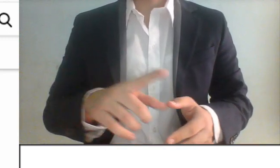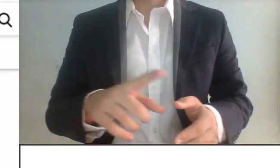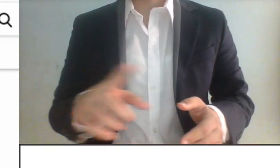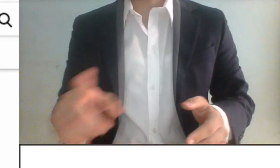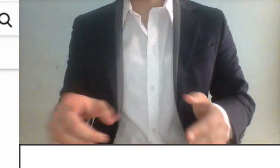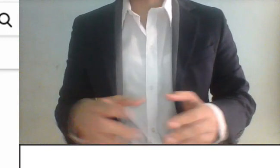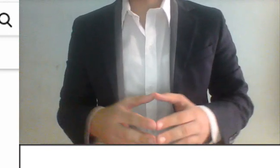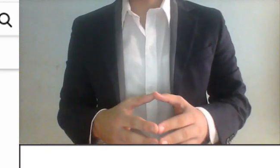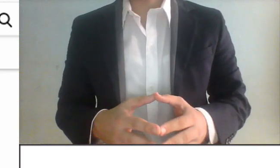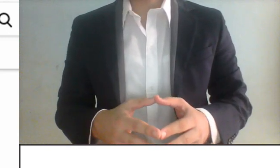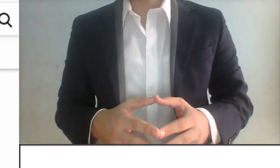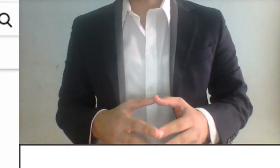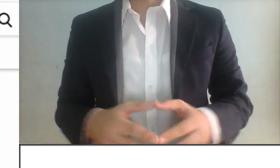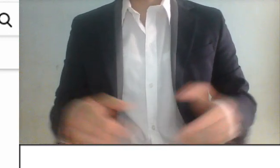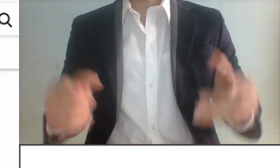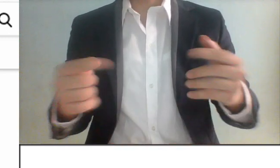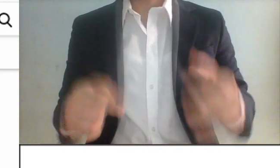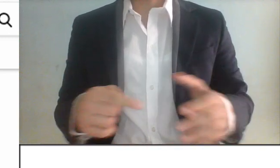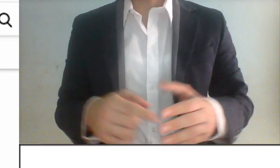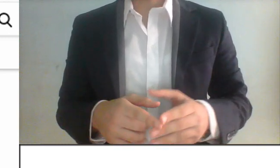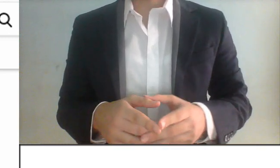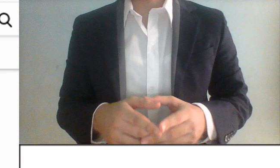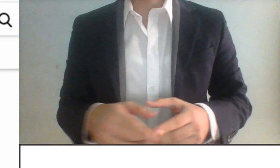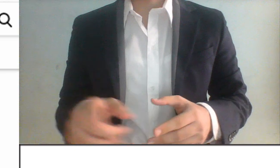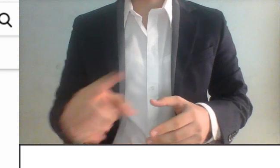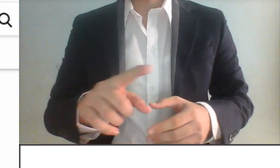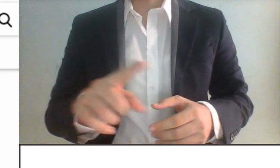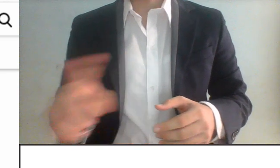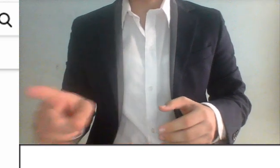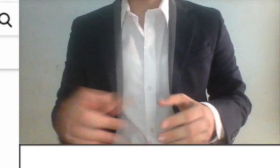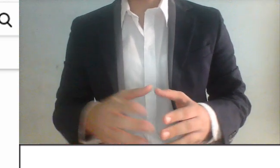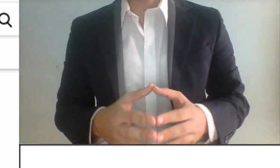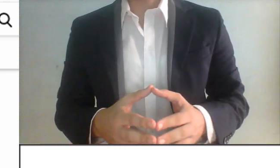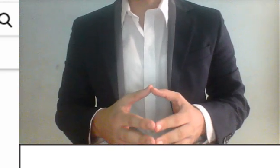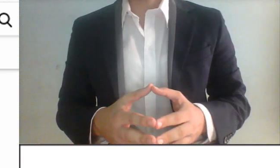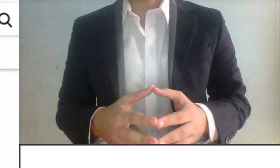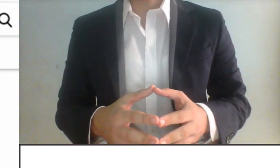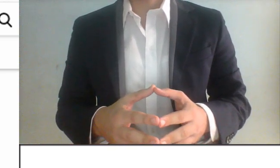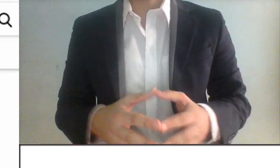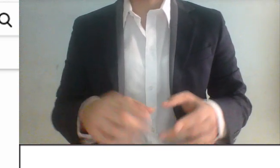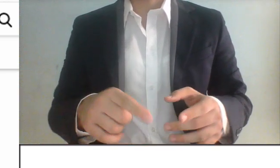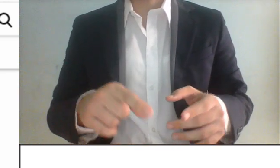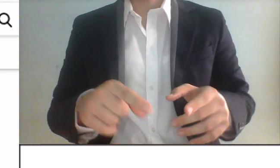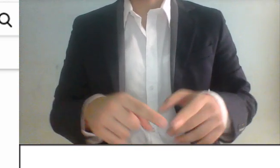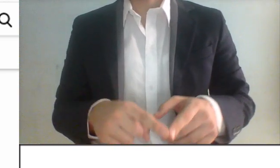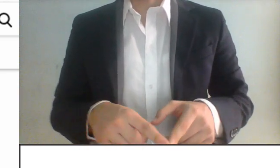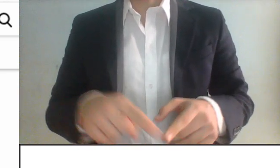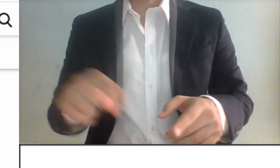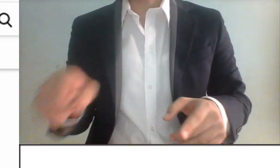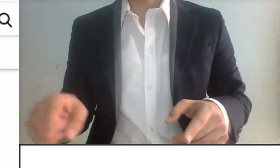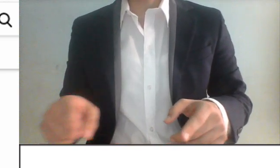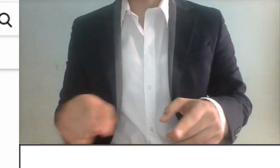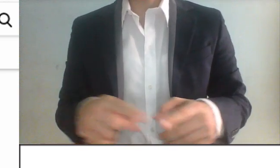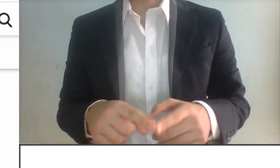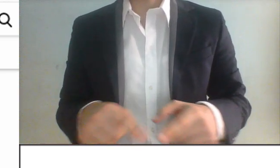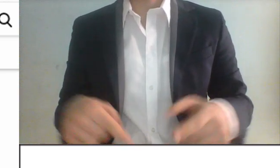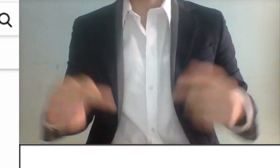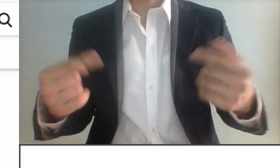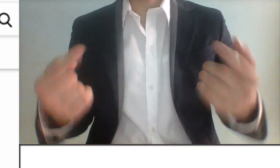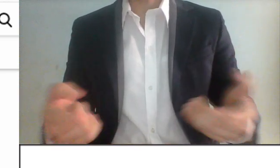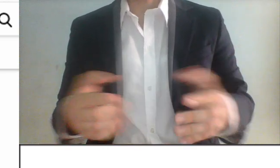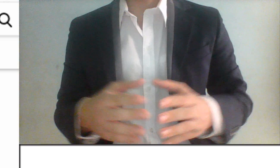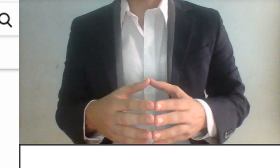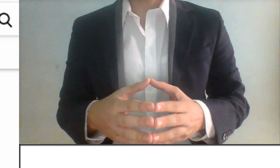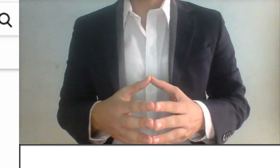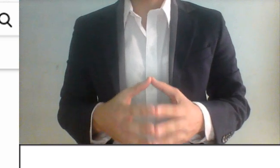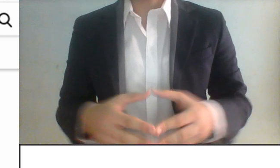robles no tienen que tener ningún beneficio porque ojo este personaje no ha querido participar con las autoridades para poner aquellos otros responsables que